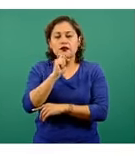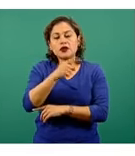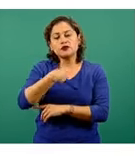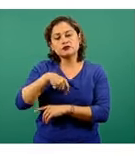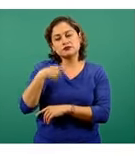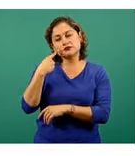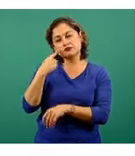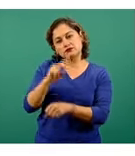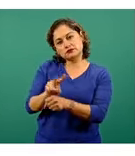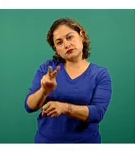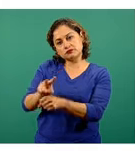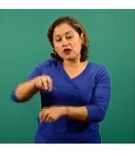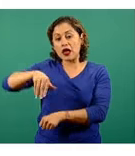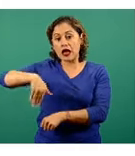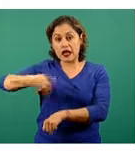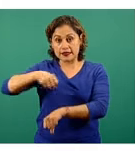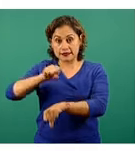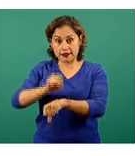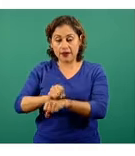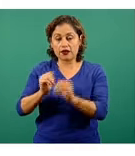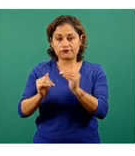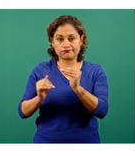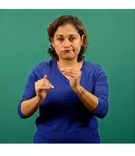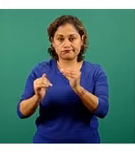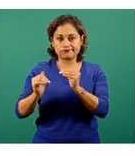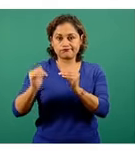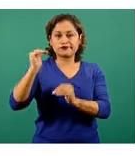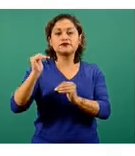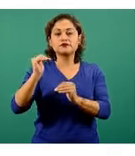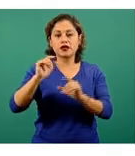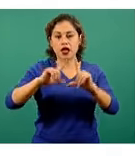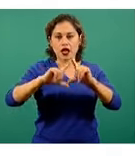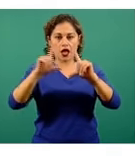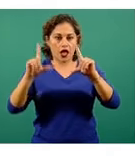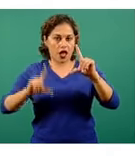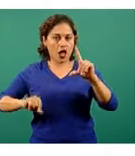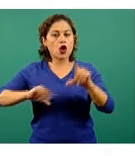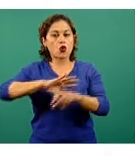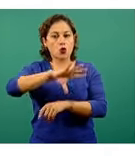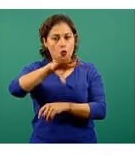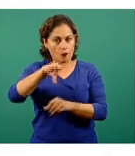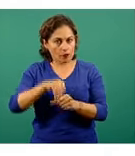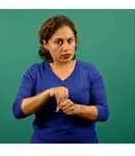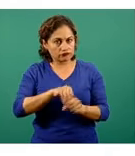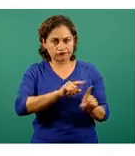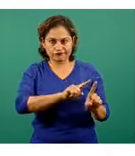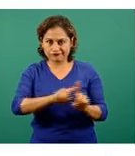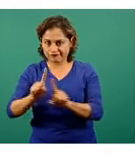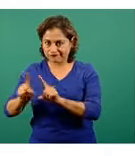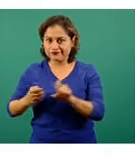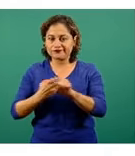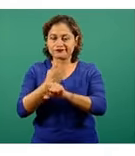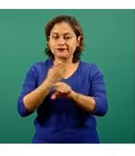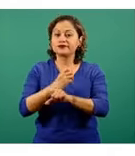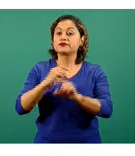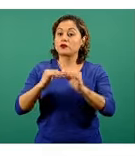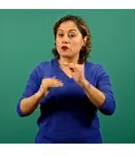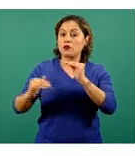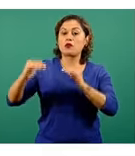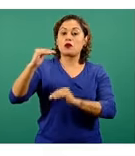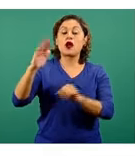la misma ha incrementado en la gran mayoría de las entidades y por eso el resultado final de esta curva es de